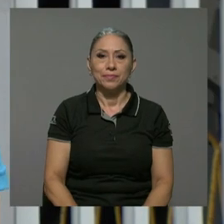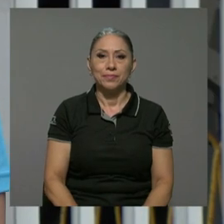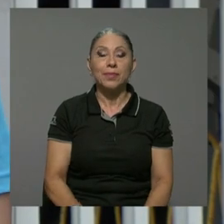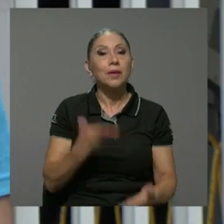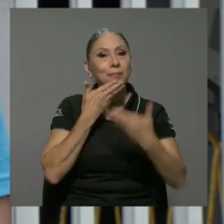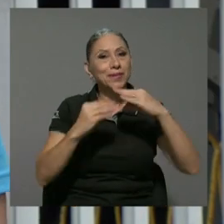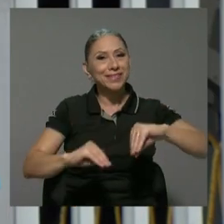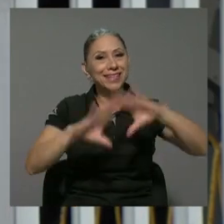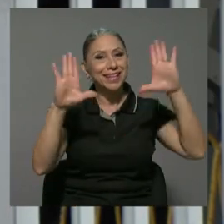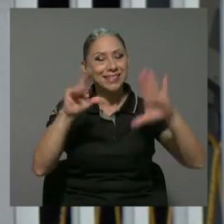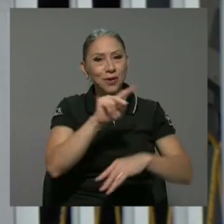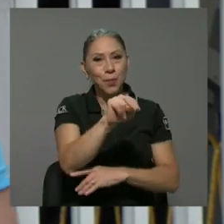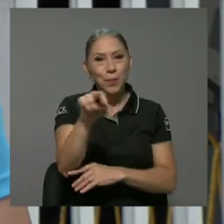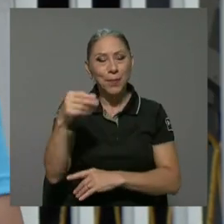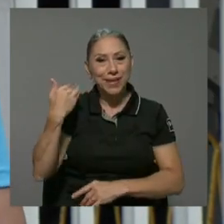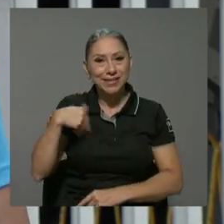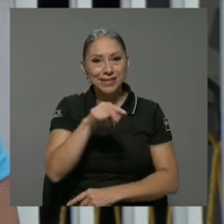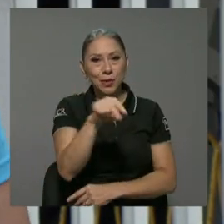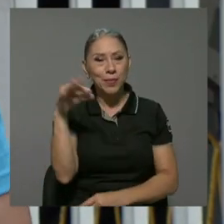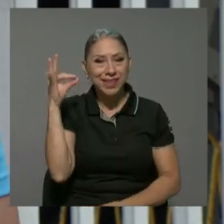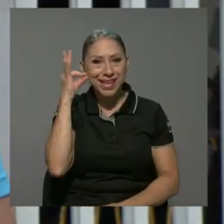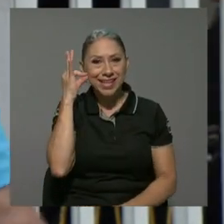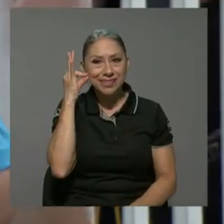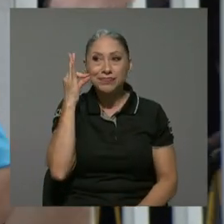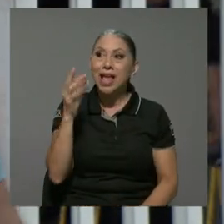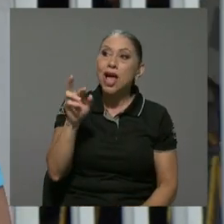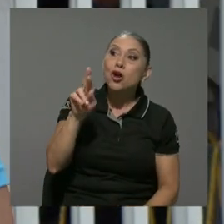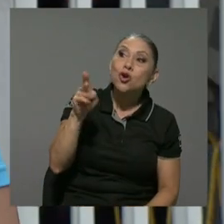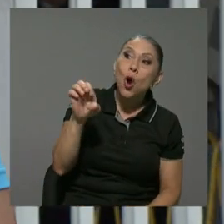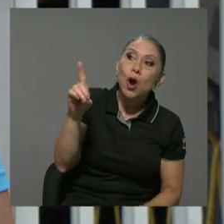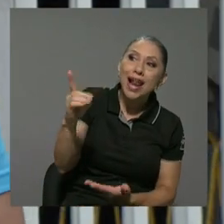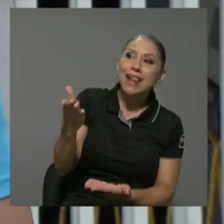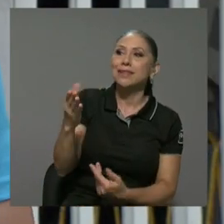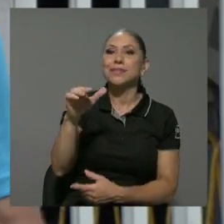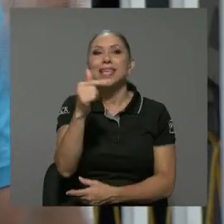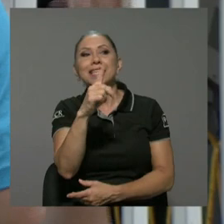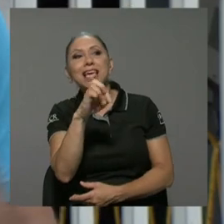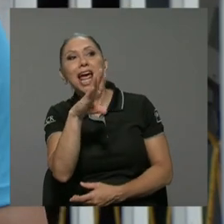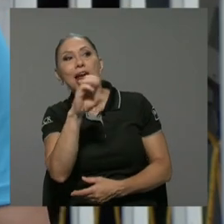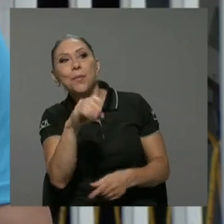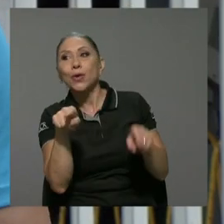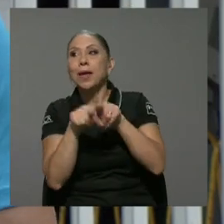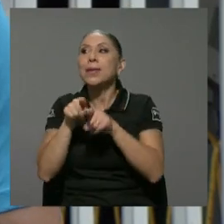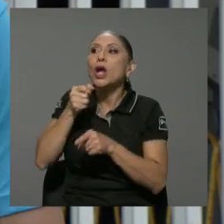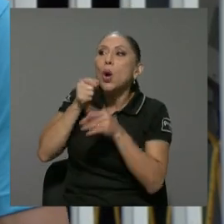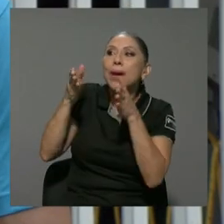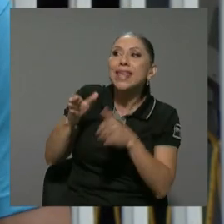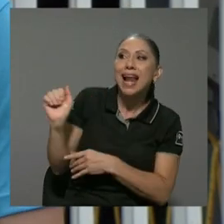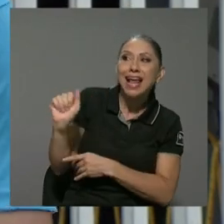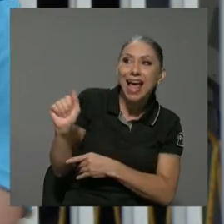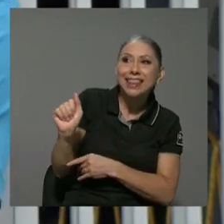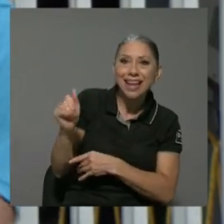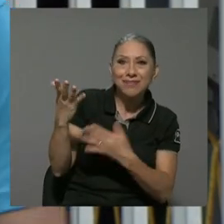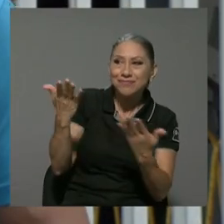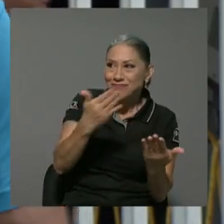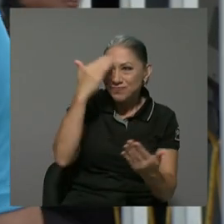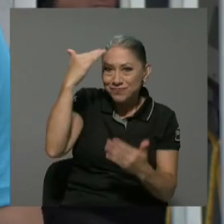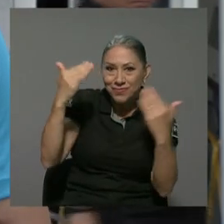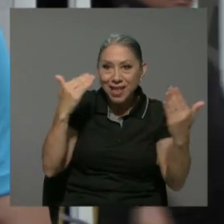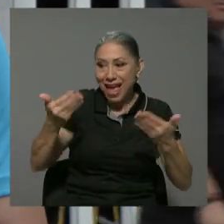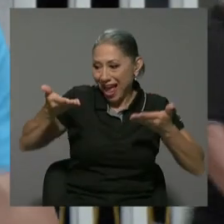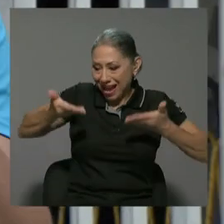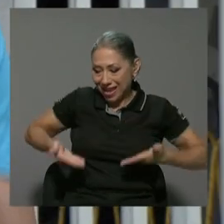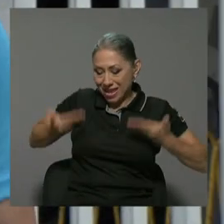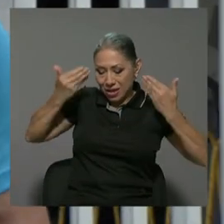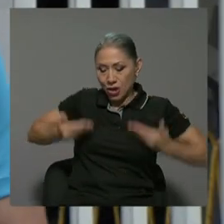Buenos días, compañeros y compañeras. Ronald, Guillermo y Alejandra, que estaba desde el pretil. Estamos aquí, Josué Hernández, Dylan